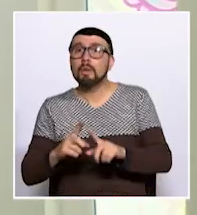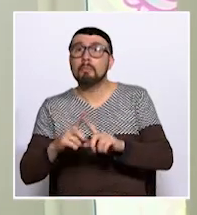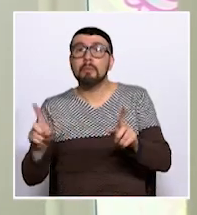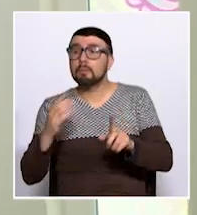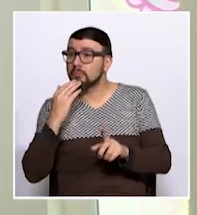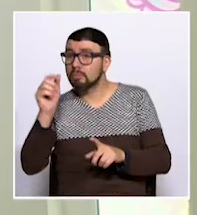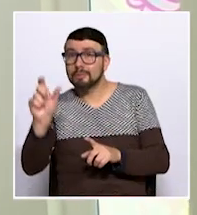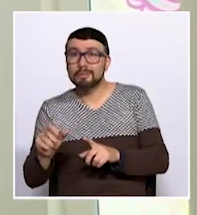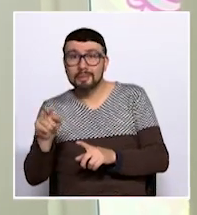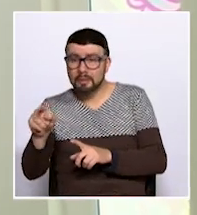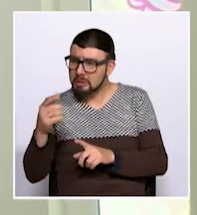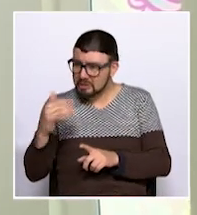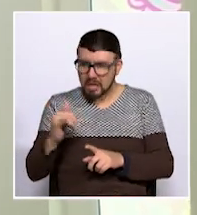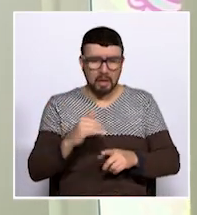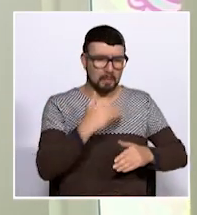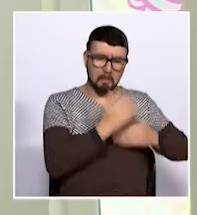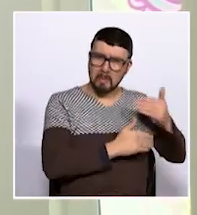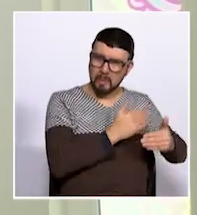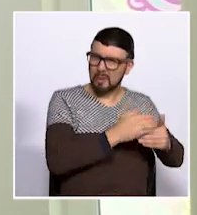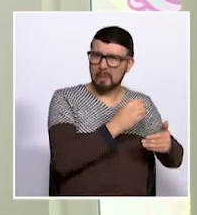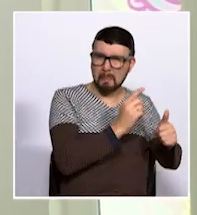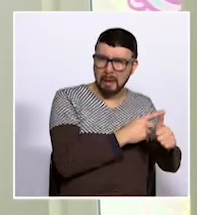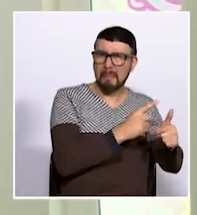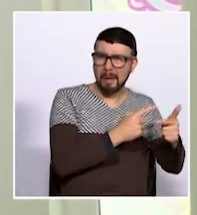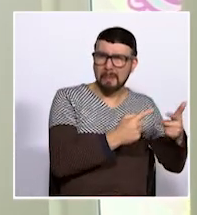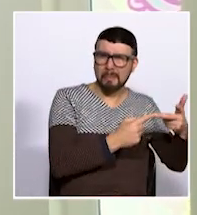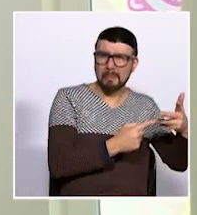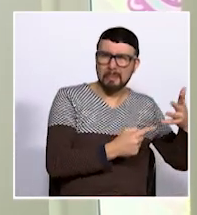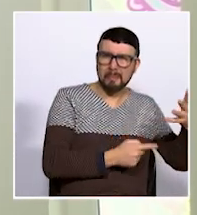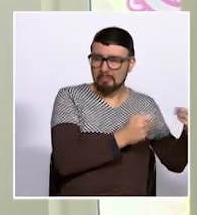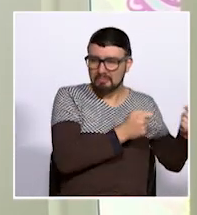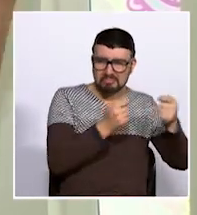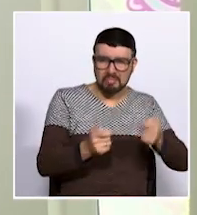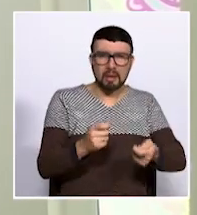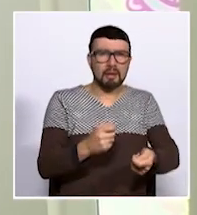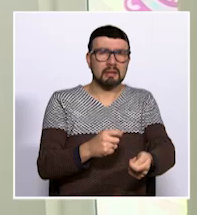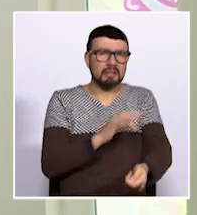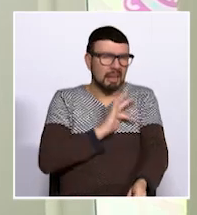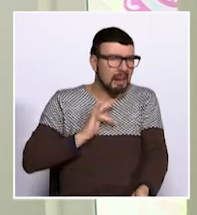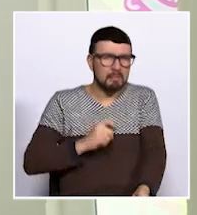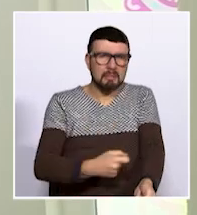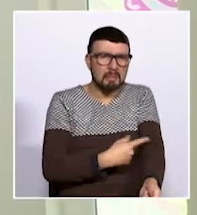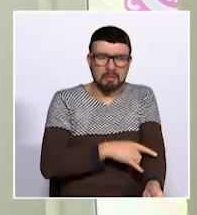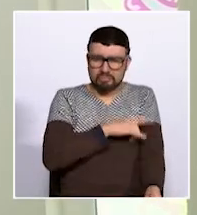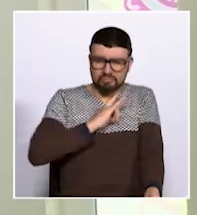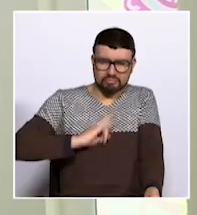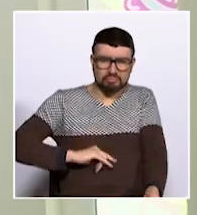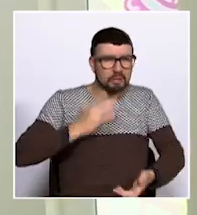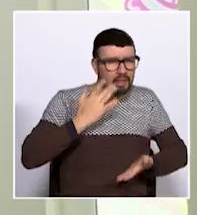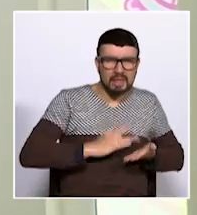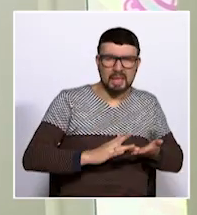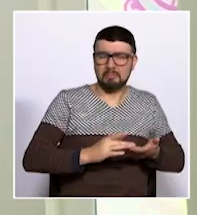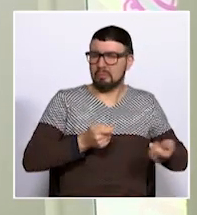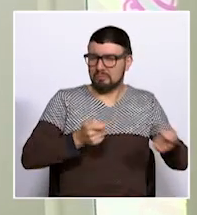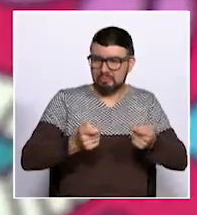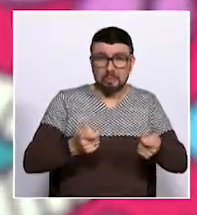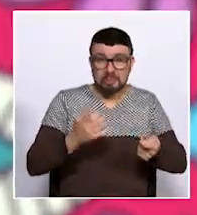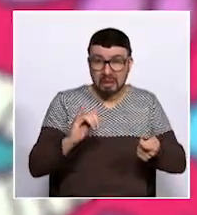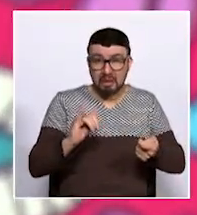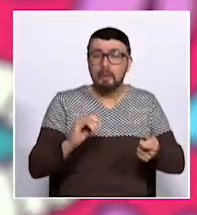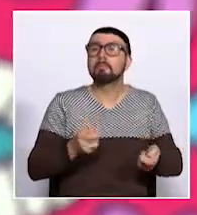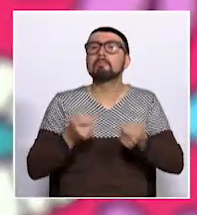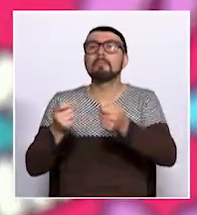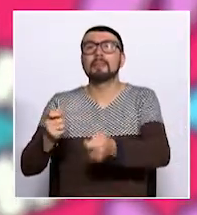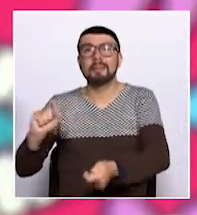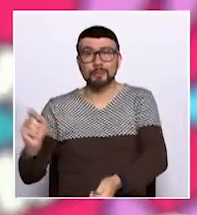hacen todo este proceso de desintoxicación, muchas veces acompañados de quelación y la parte de hidroterapia, se les aplica la apiterapia.